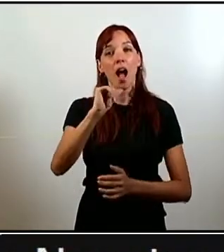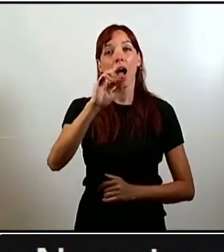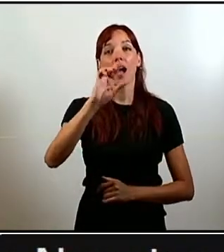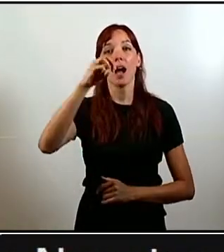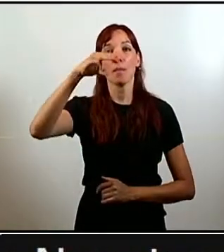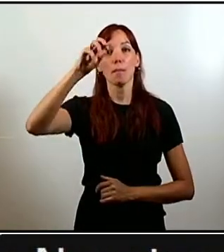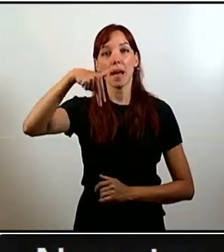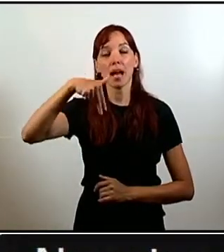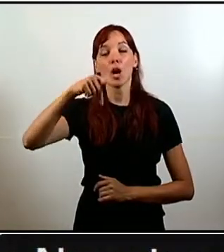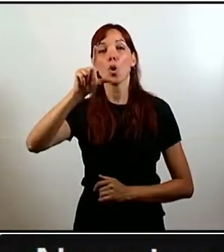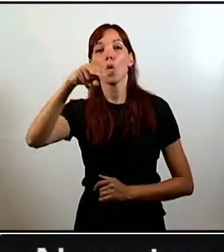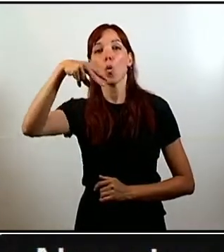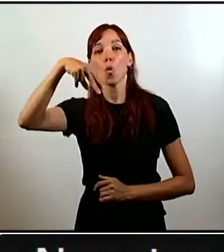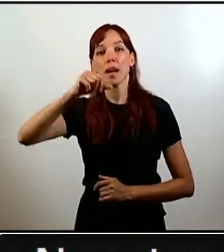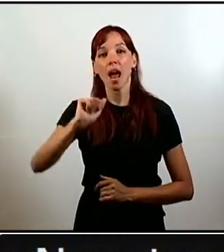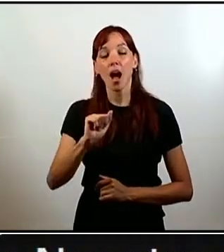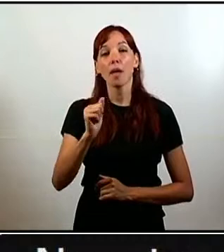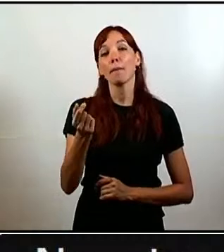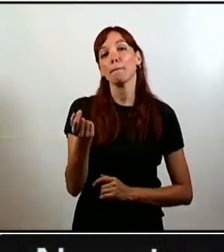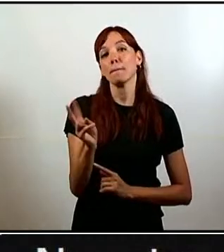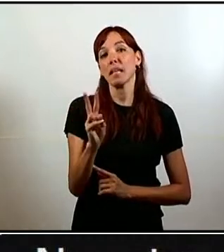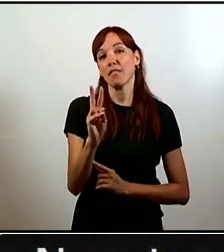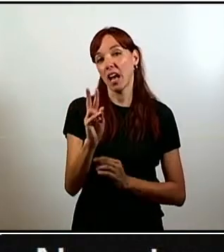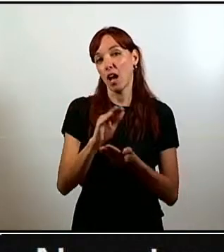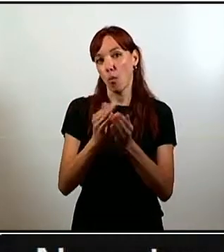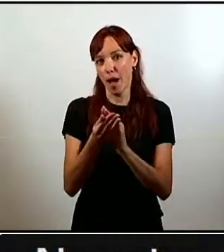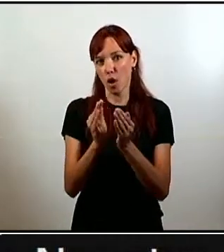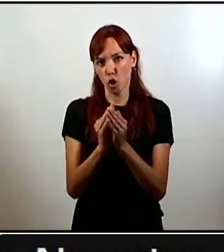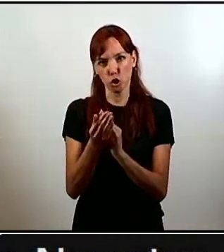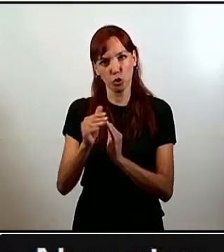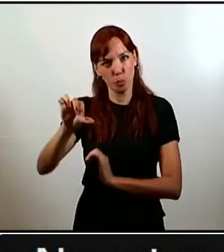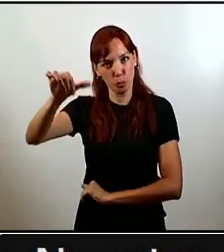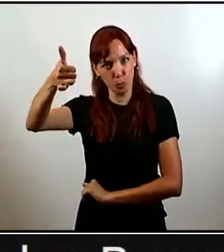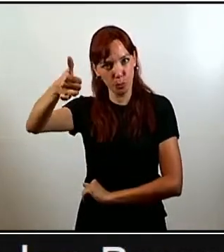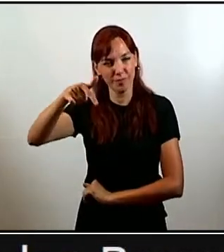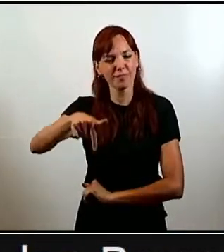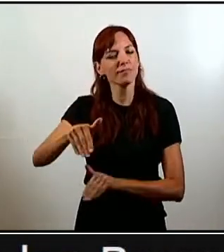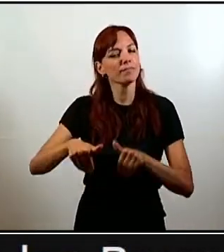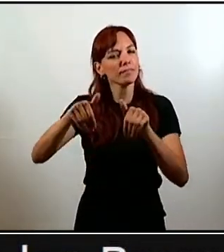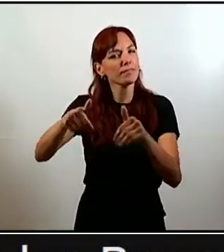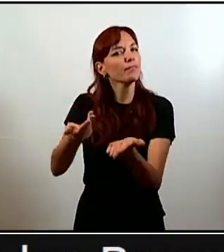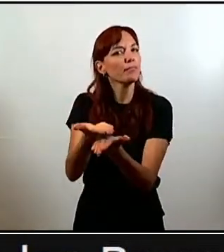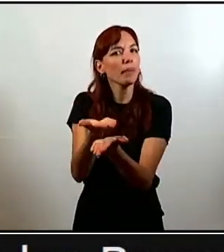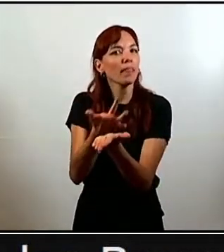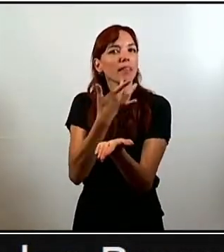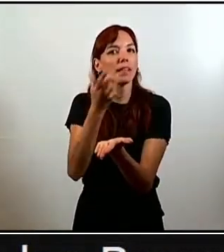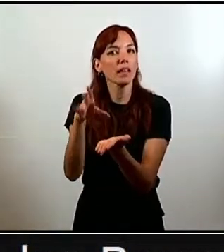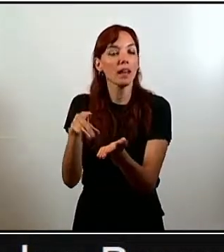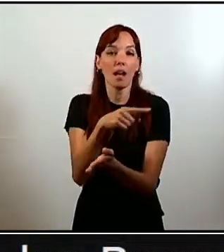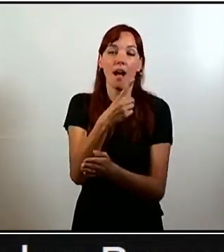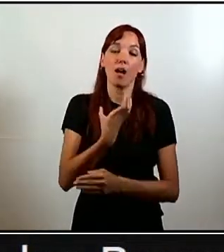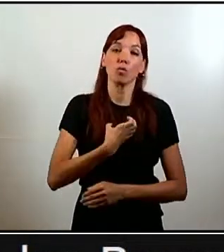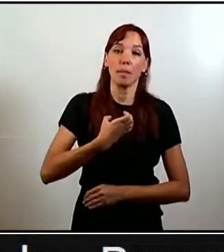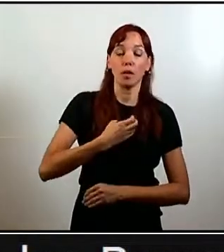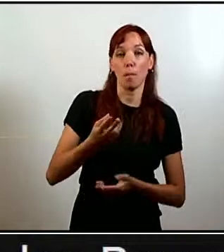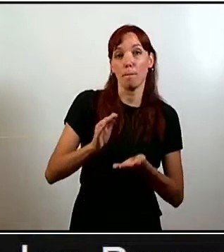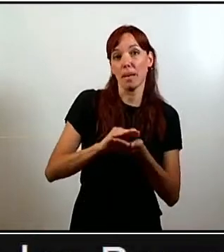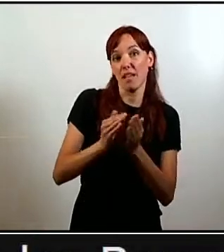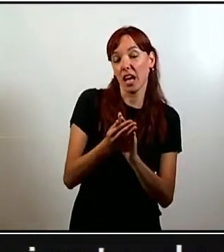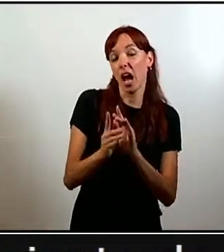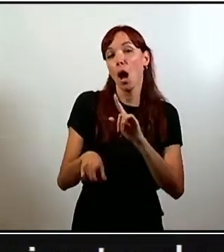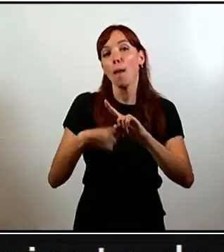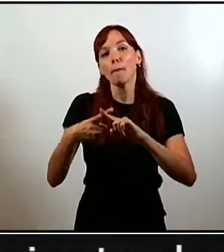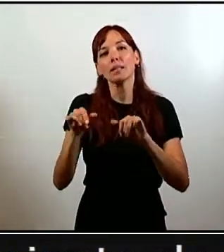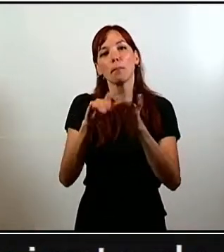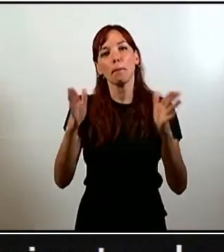de Villafranca de los Barros. La candidatura fue presentada por el Ayuntamiento de Villafranca y también por la Mesa de la